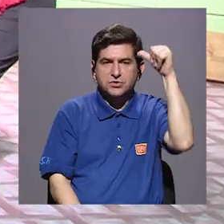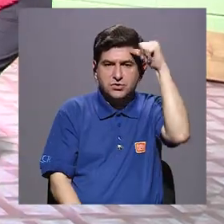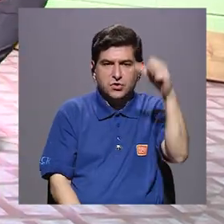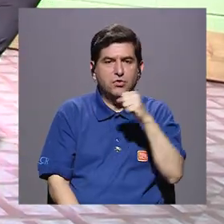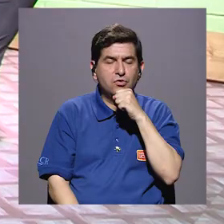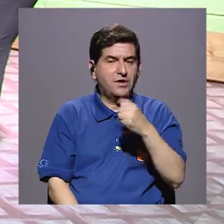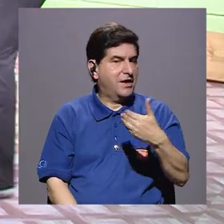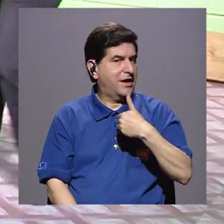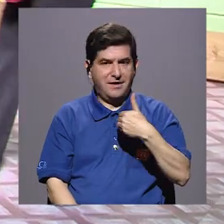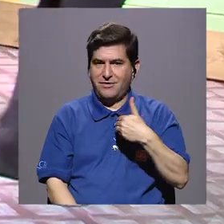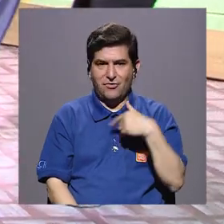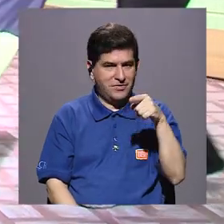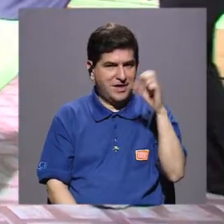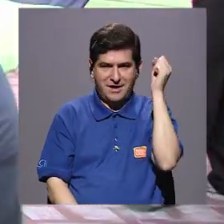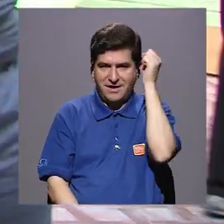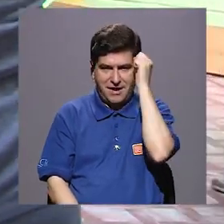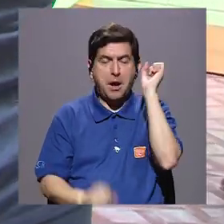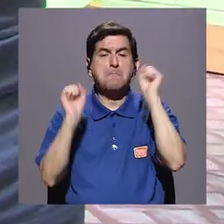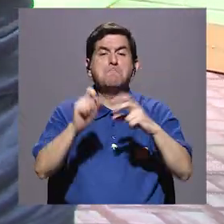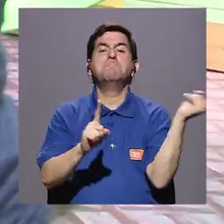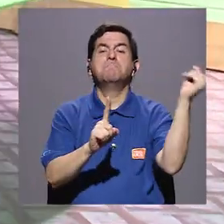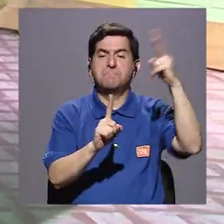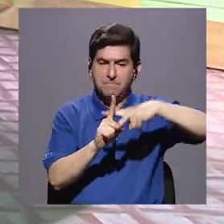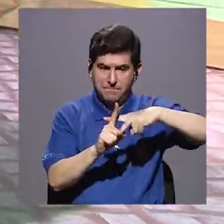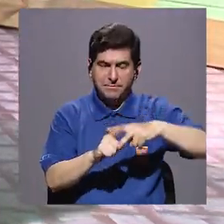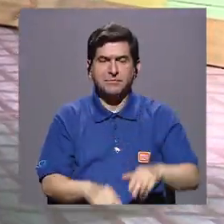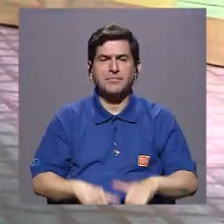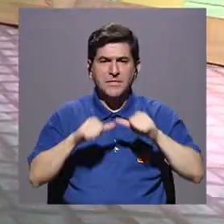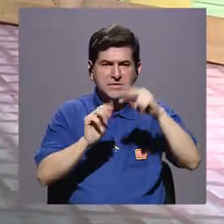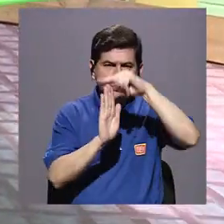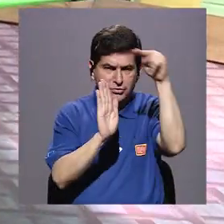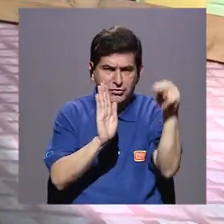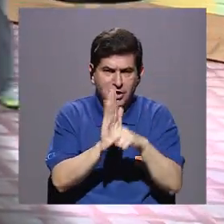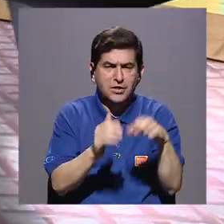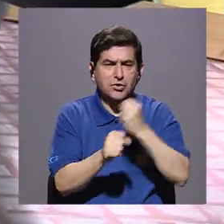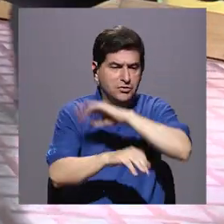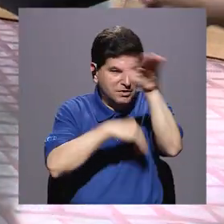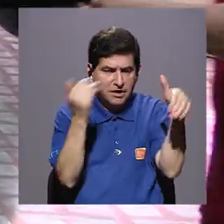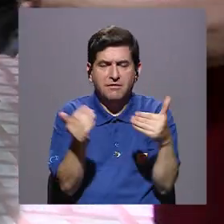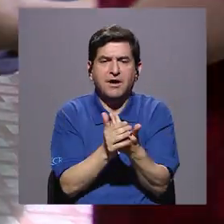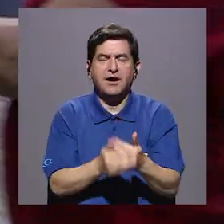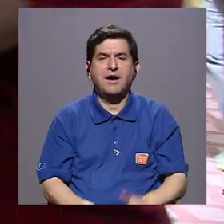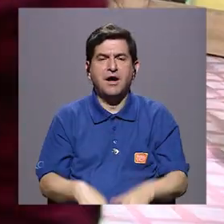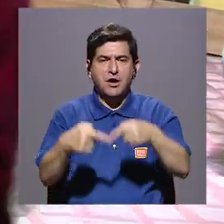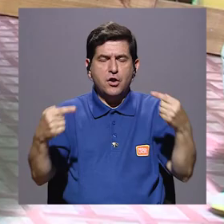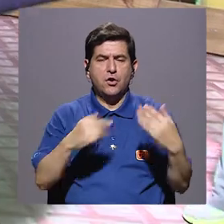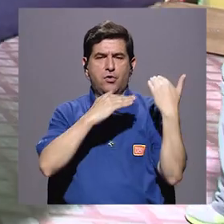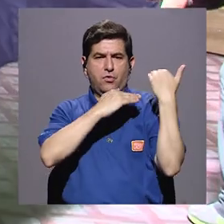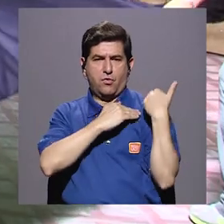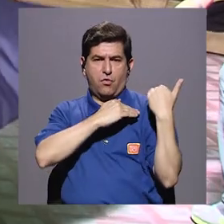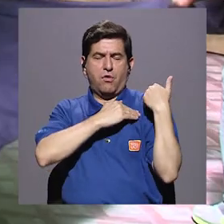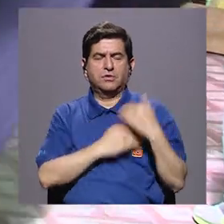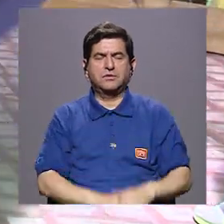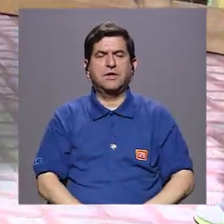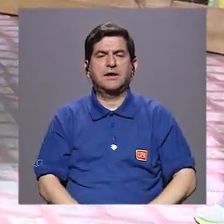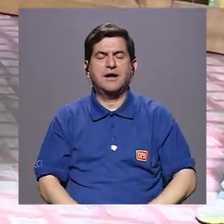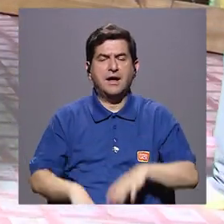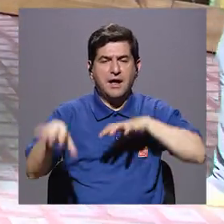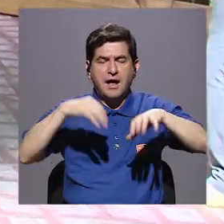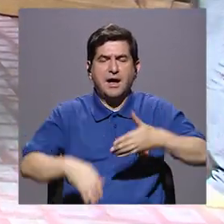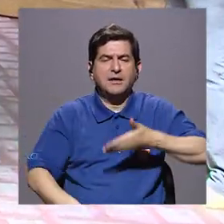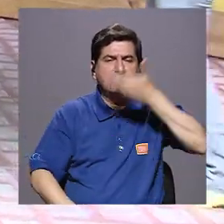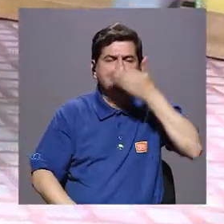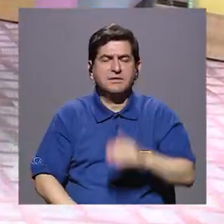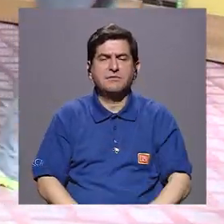mayor sin este síndrome. Podría aplicarse realmente, siguiendo estos parámetros, trabajar todo, ejercicio de contrarresistencia, ejercicio aeróbico,